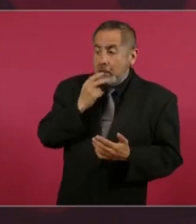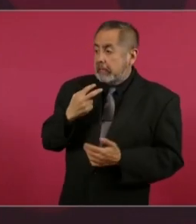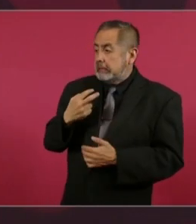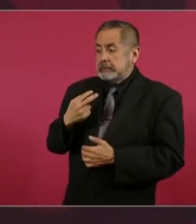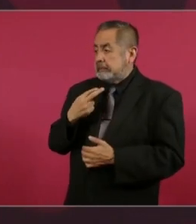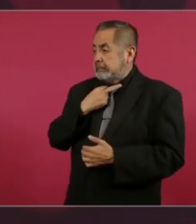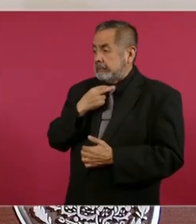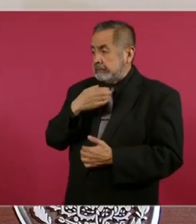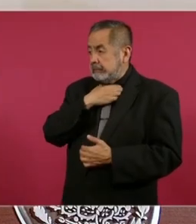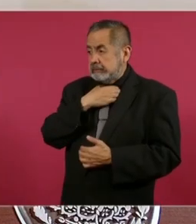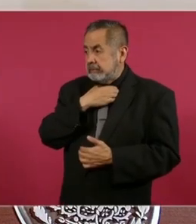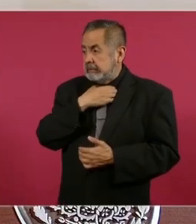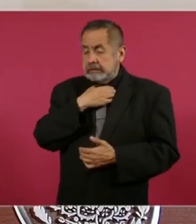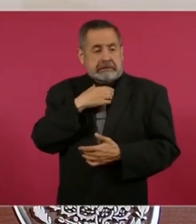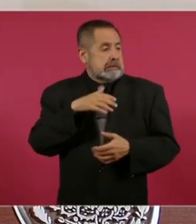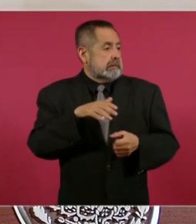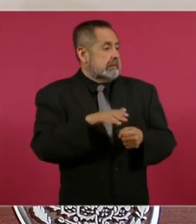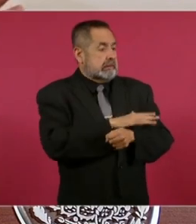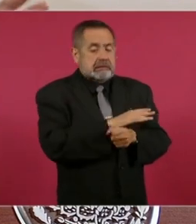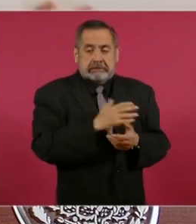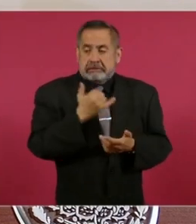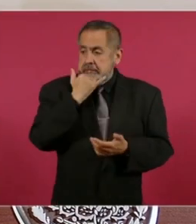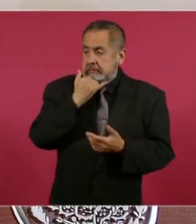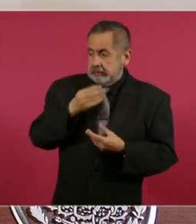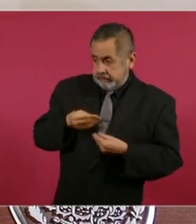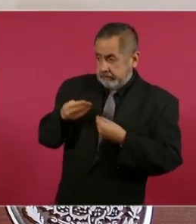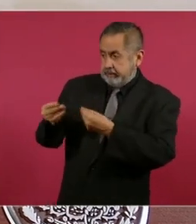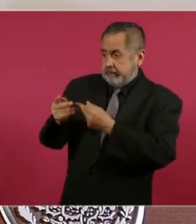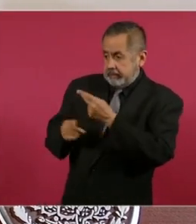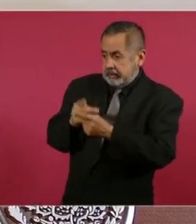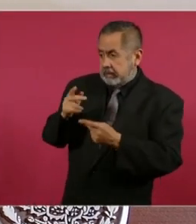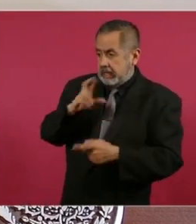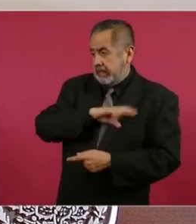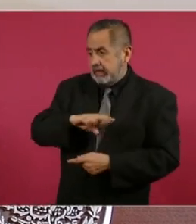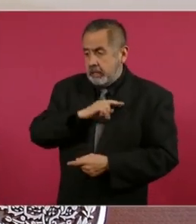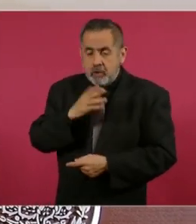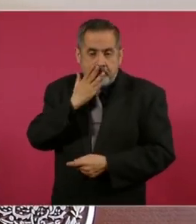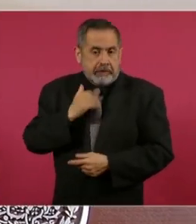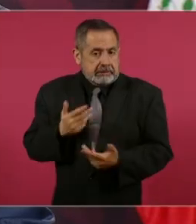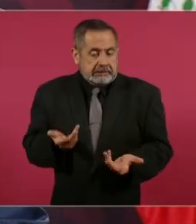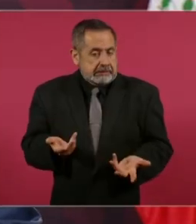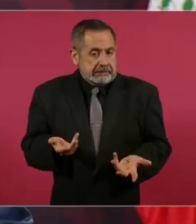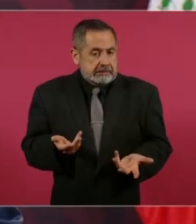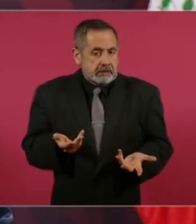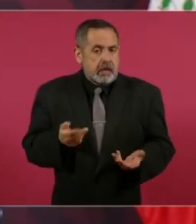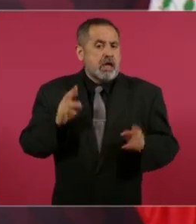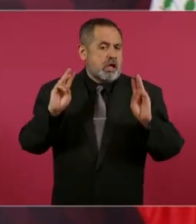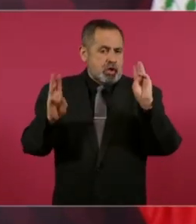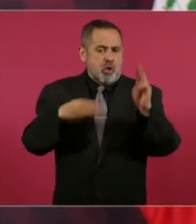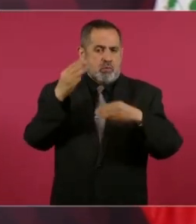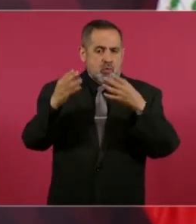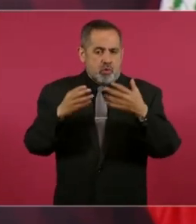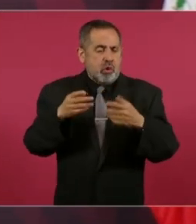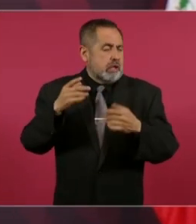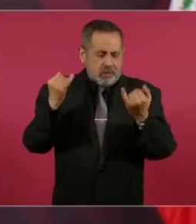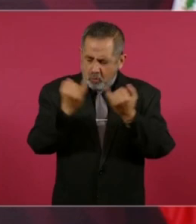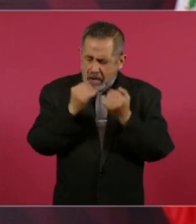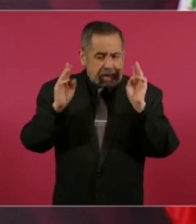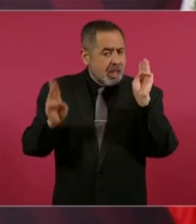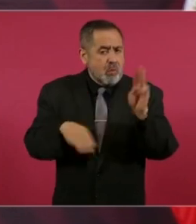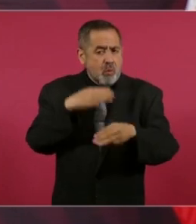disponibilidad. Sí hay una situación en el mundo de escasez